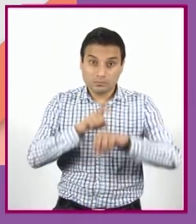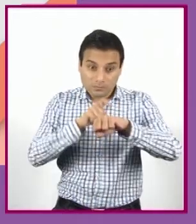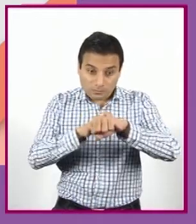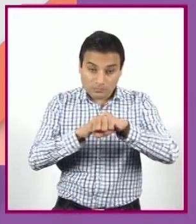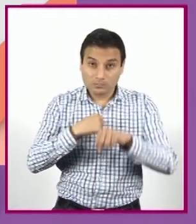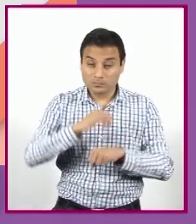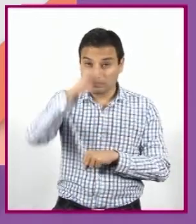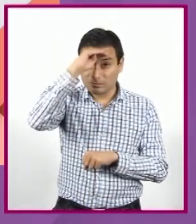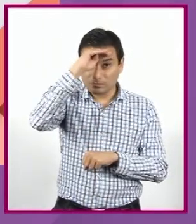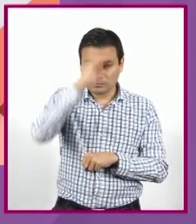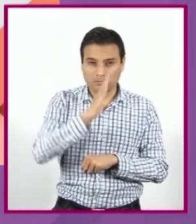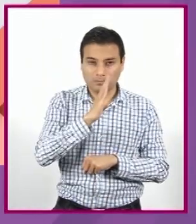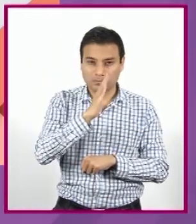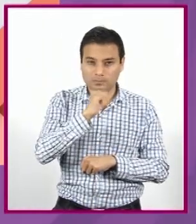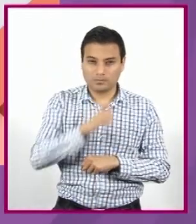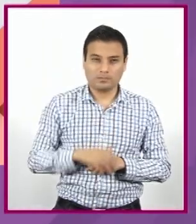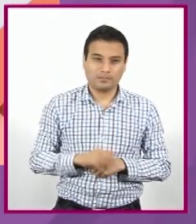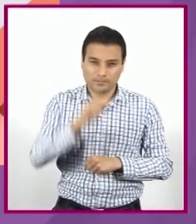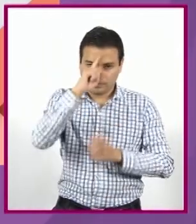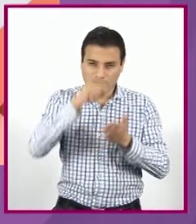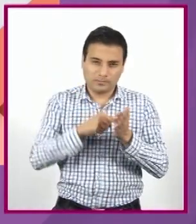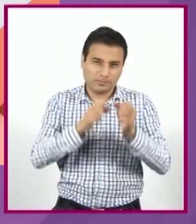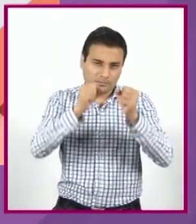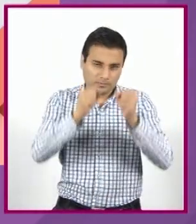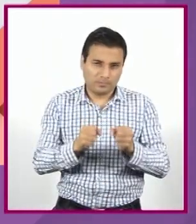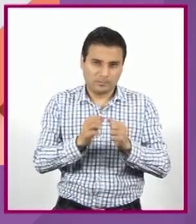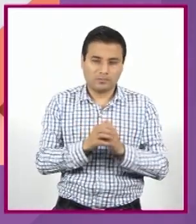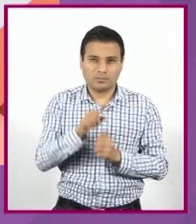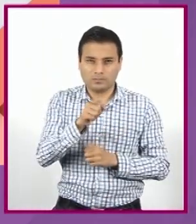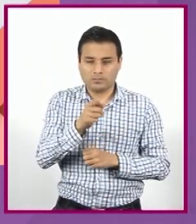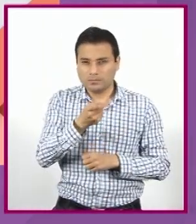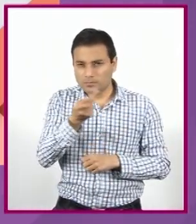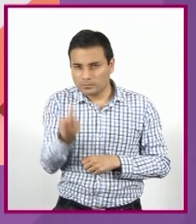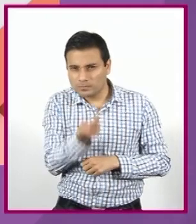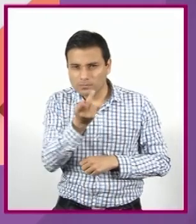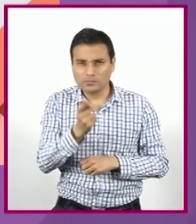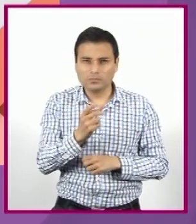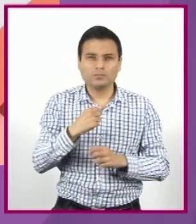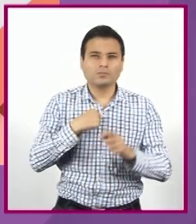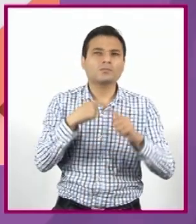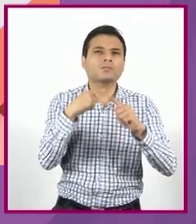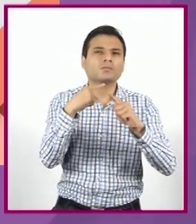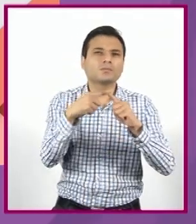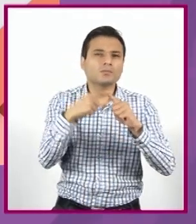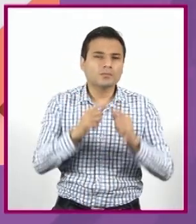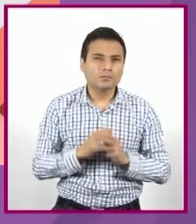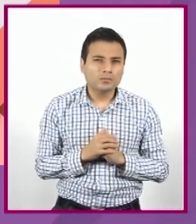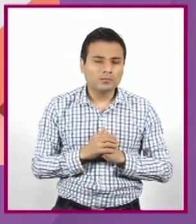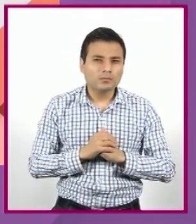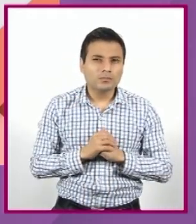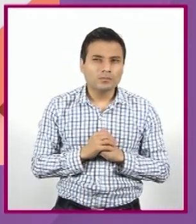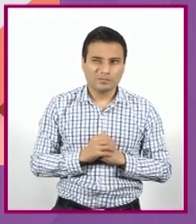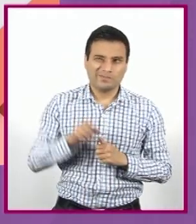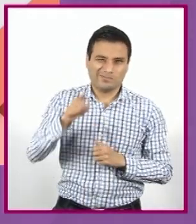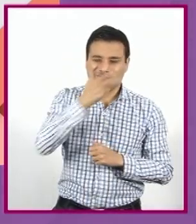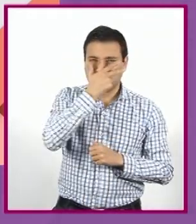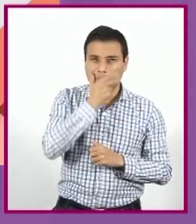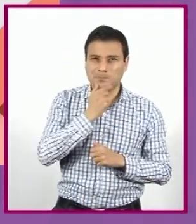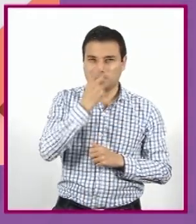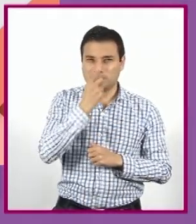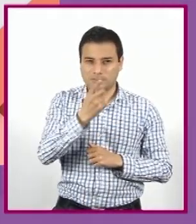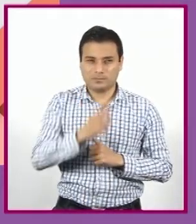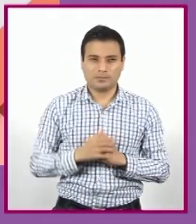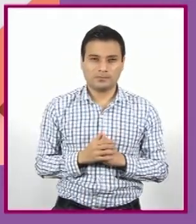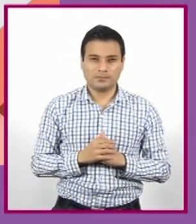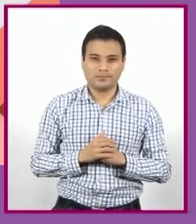pensar. «Seguramente usted se estará preguntando quién soy yo», dijo mi guía en forma muy hábil. «El coronel